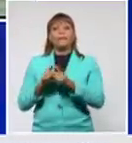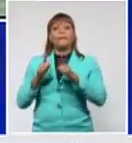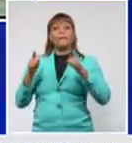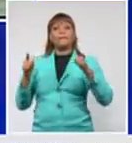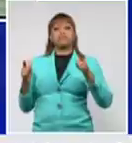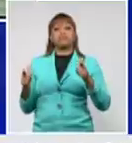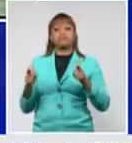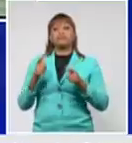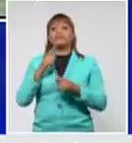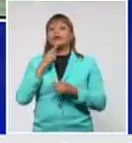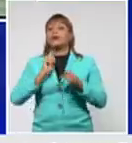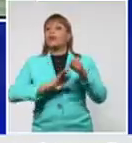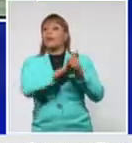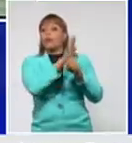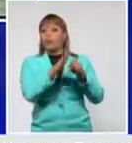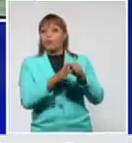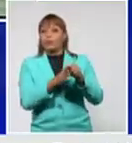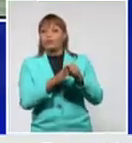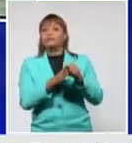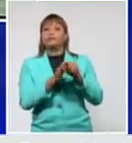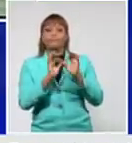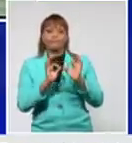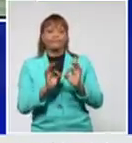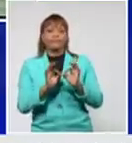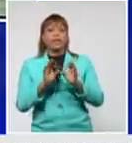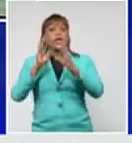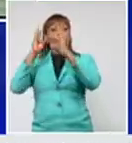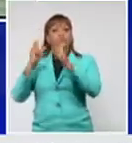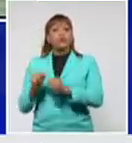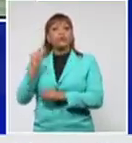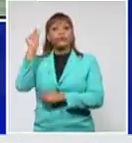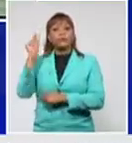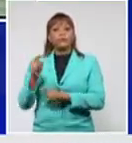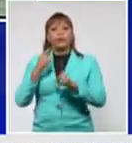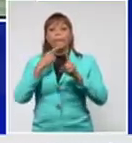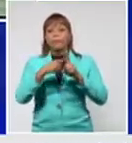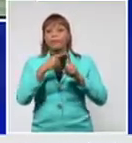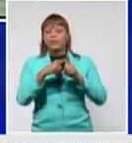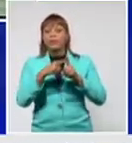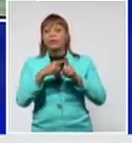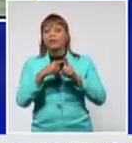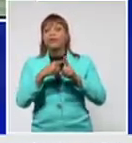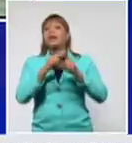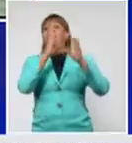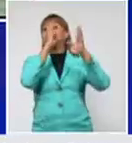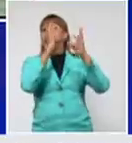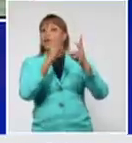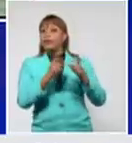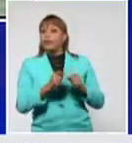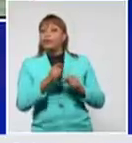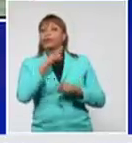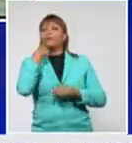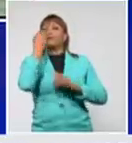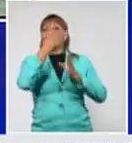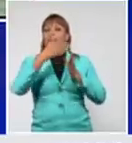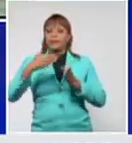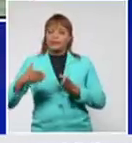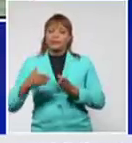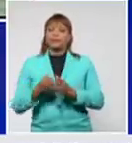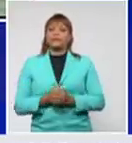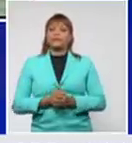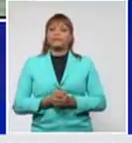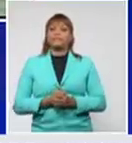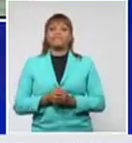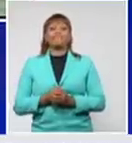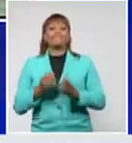la pandemia en cuanto al número de casos y en cuanto al número absoluto de fallecidos. Ya